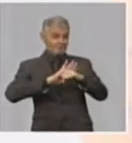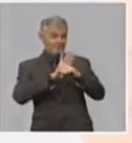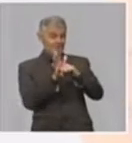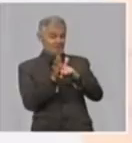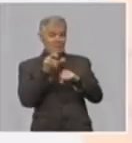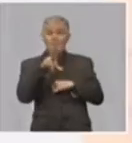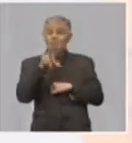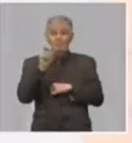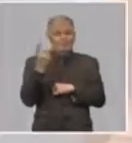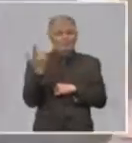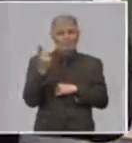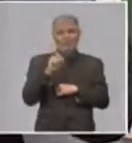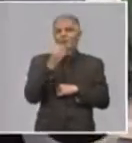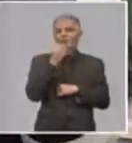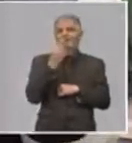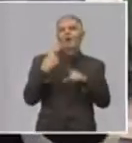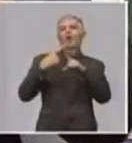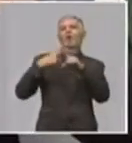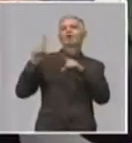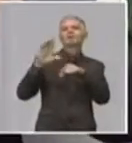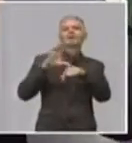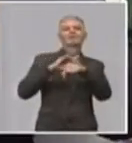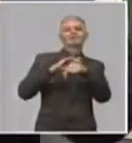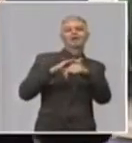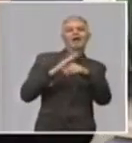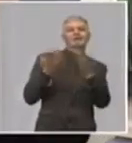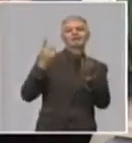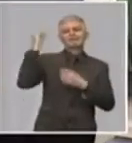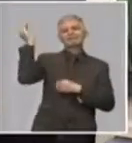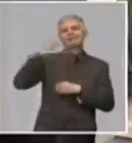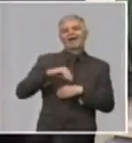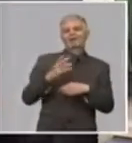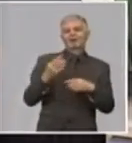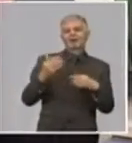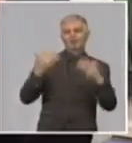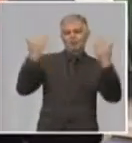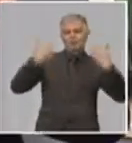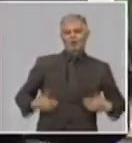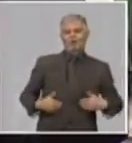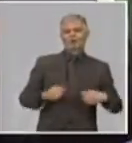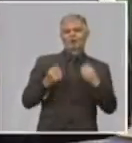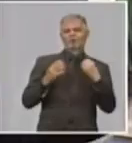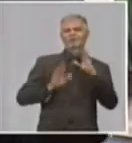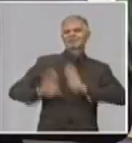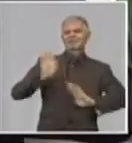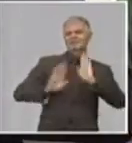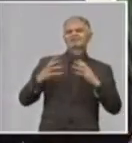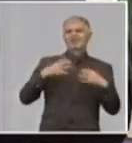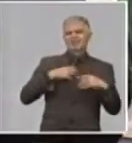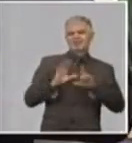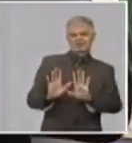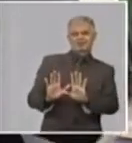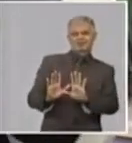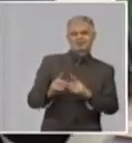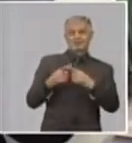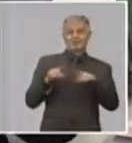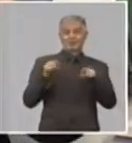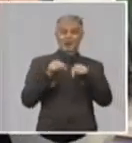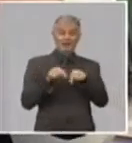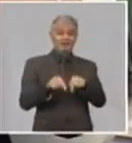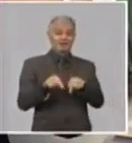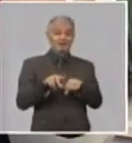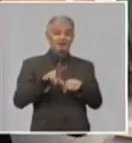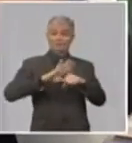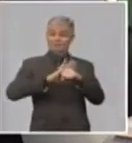decir con otras enfermedades, donde hay inmunidad. Pero lo primero que podemos decir con este virus que es nuevo es que el responsable de ese equilibrio no es la